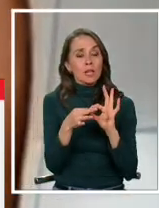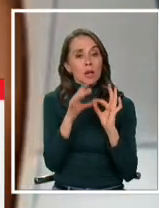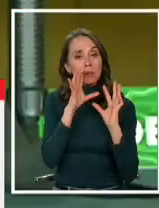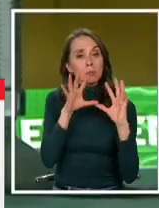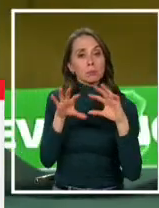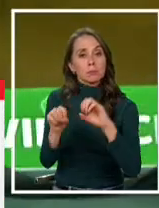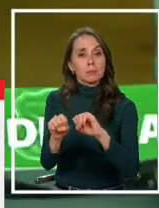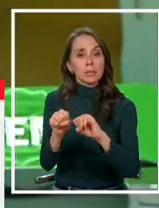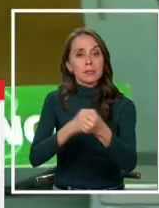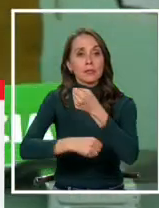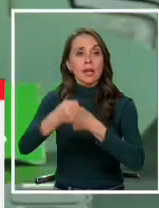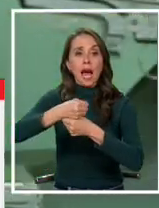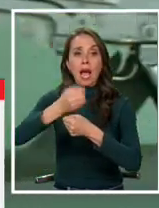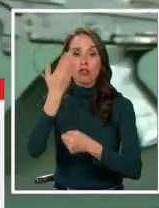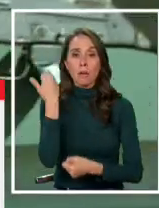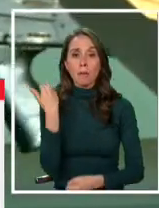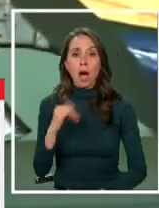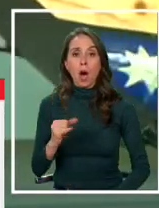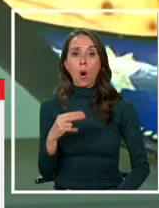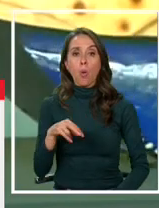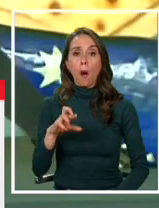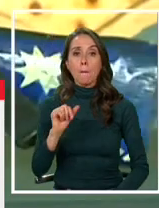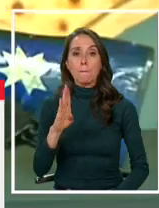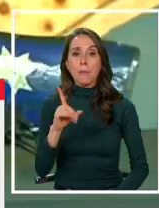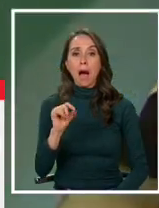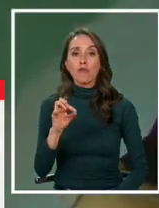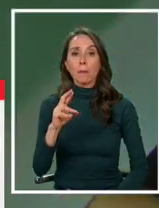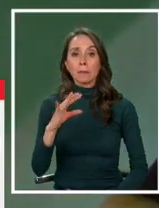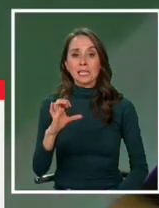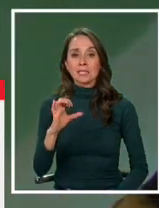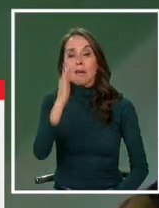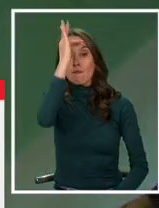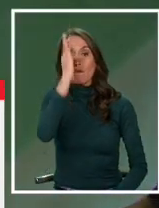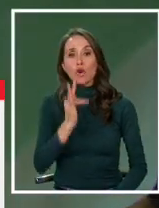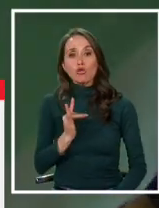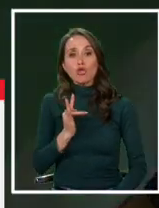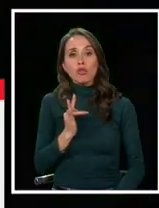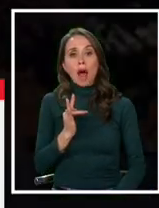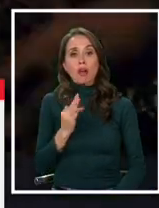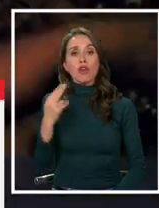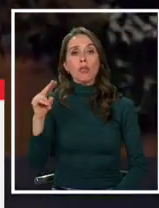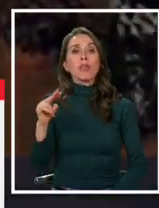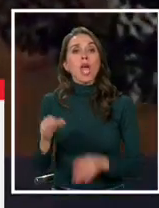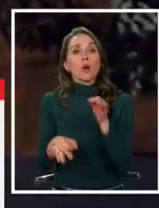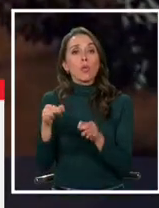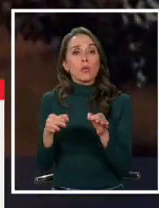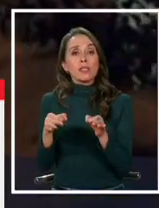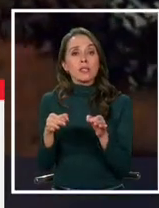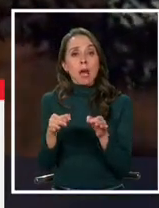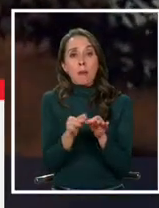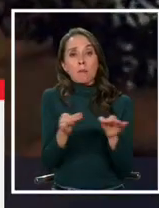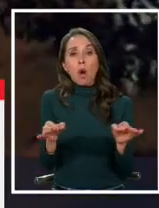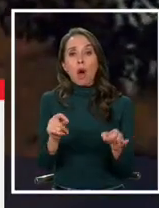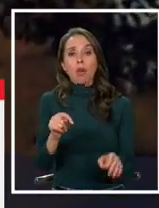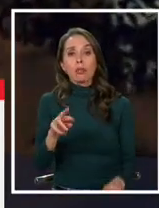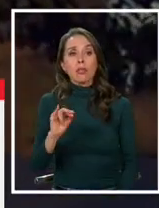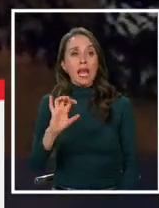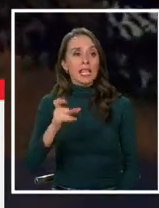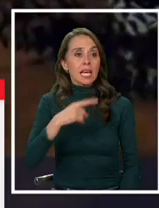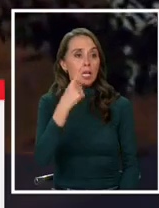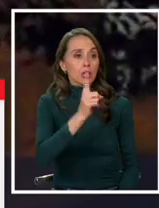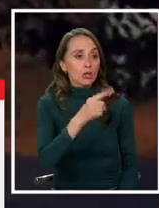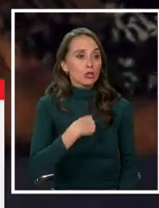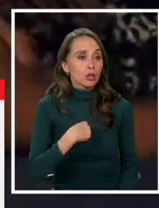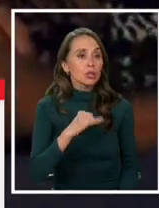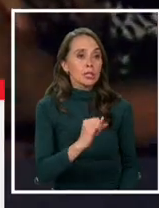incautación realizada el año pasado a Juan Pablo pirce funcionario judicial de traiguen quiera pero yo soy funcionario judicial